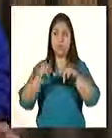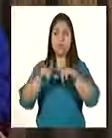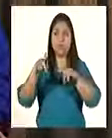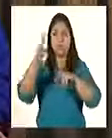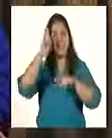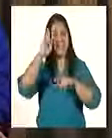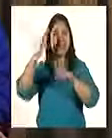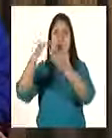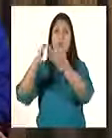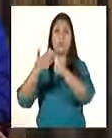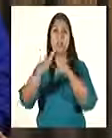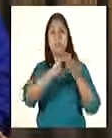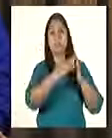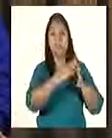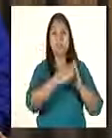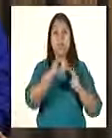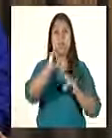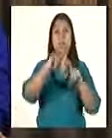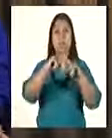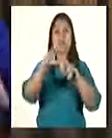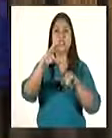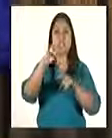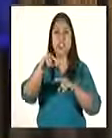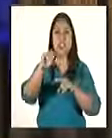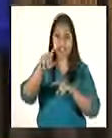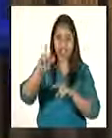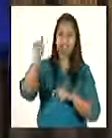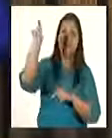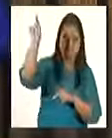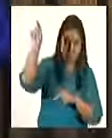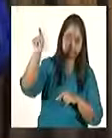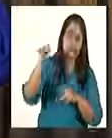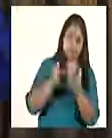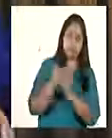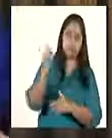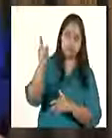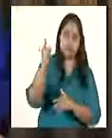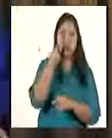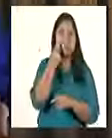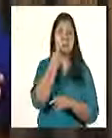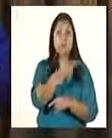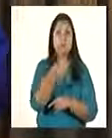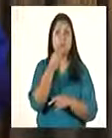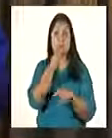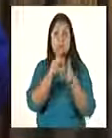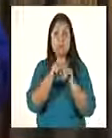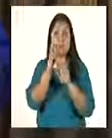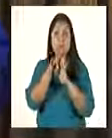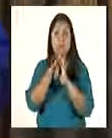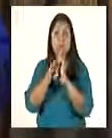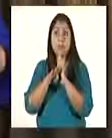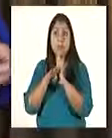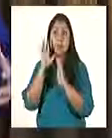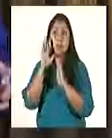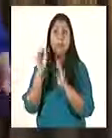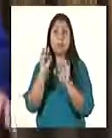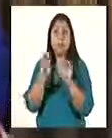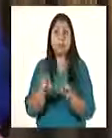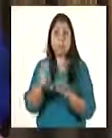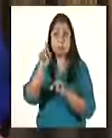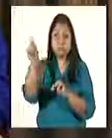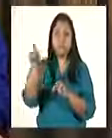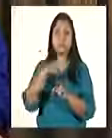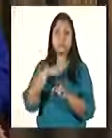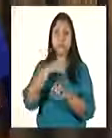tienen casos comunitarios, que es la aldea Ixcanal, en donde también hemos visto cómo ha ido bajando porque las personas que